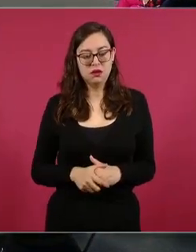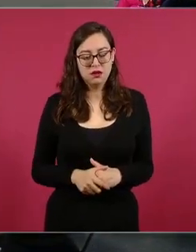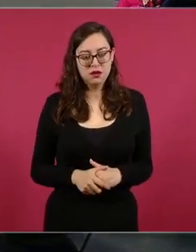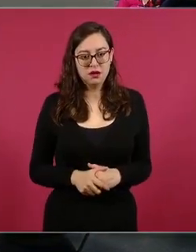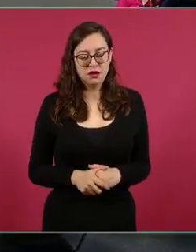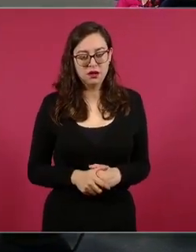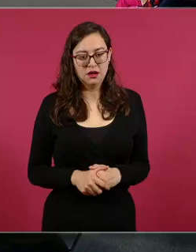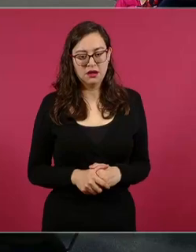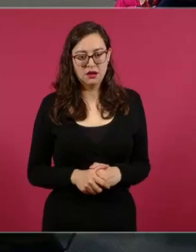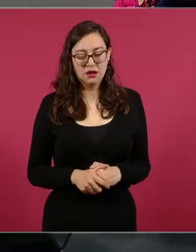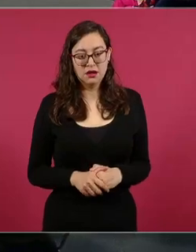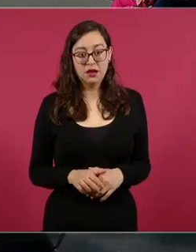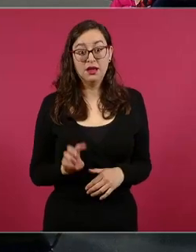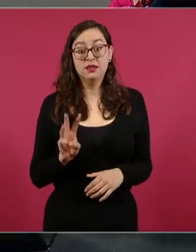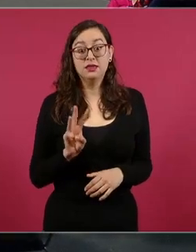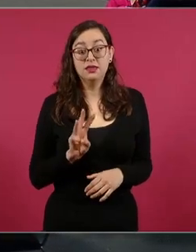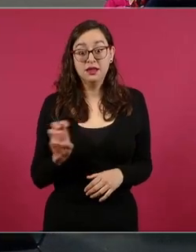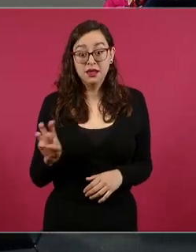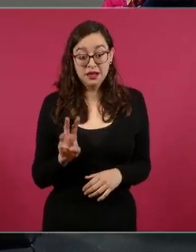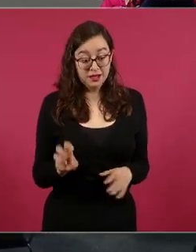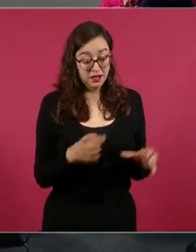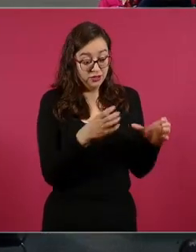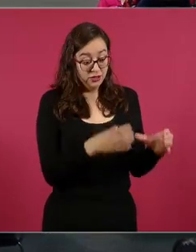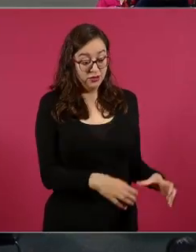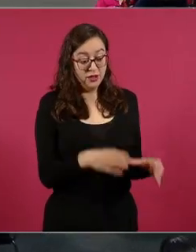más de 300 barriles diarios